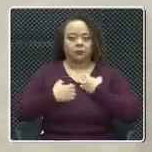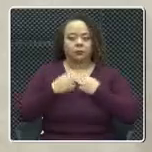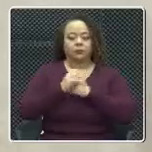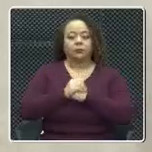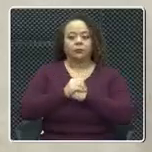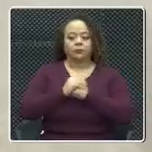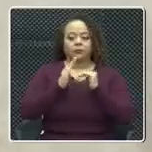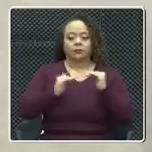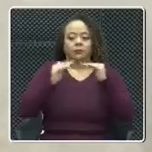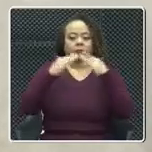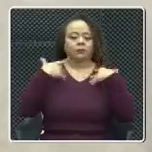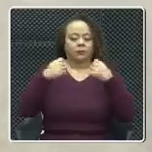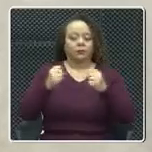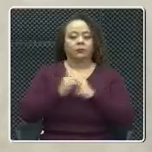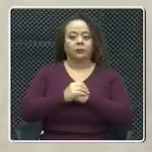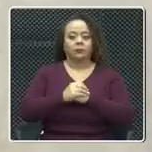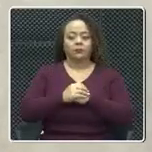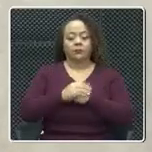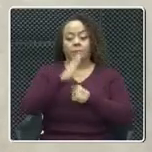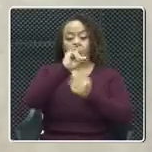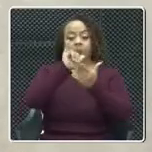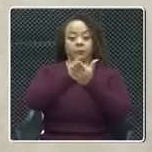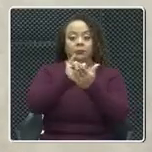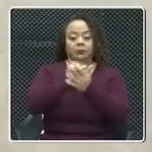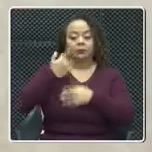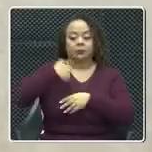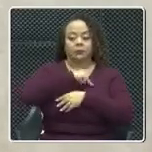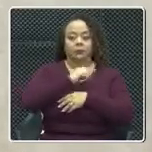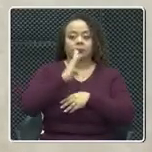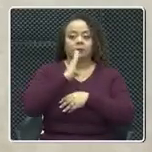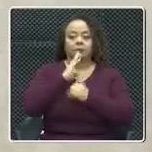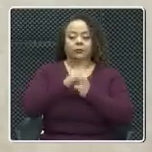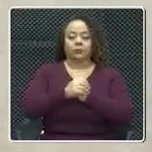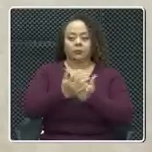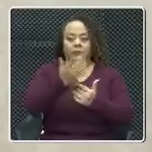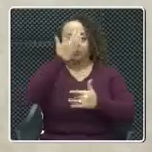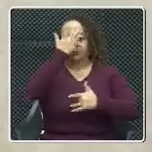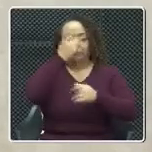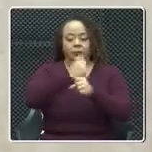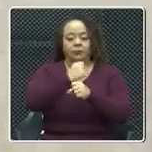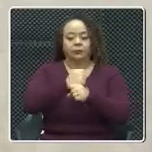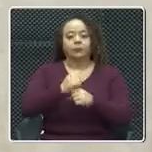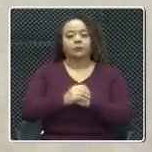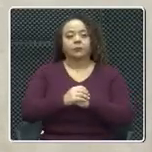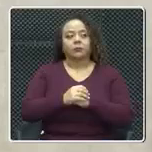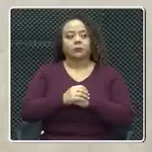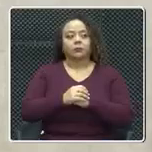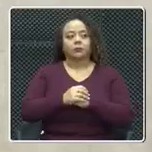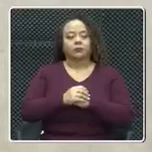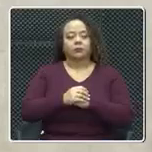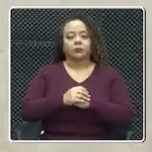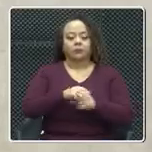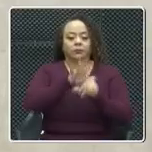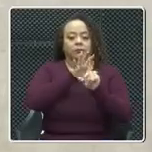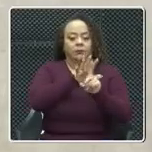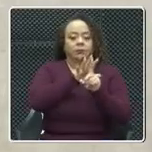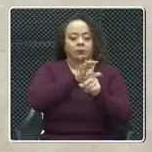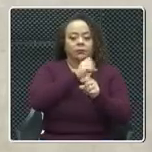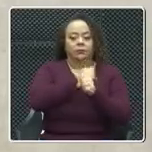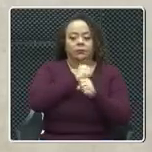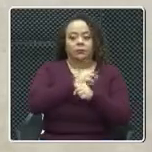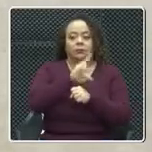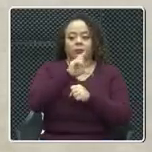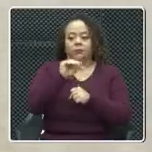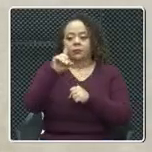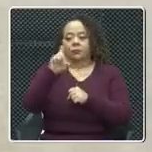secuela a nivel de salud. Uh-huh. ¿De acuerdo? Y ahí es donde hablamos de qué es una enfermedad laboral, okay. ¿verdad? O sea, el acoso laboral no es